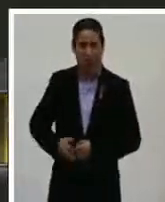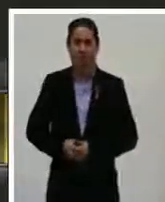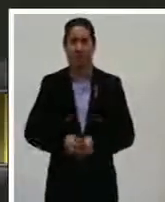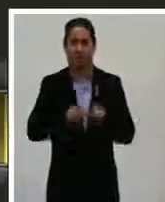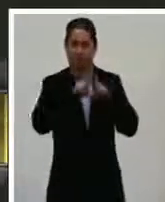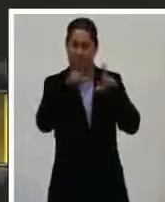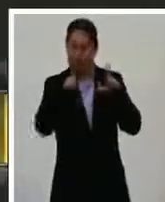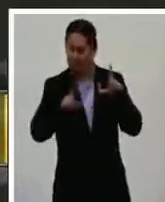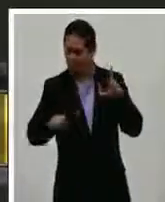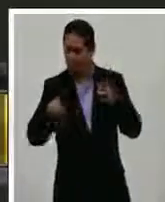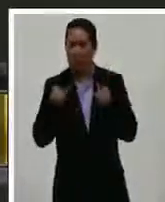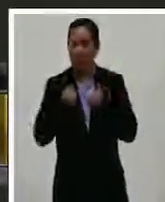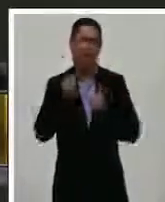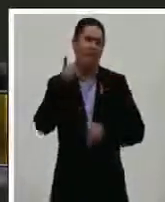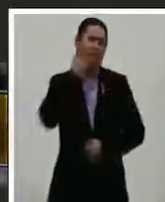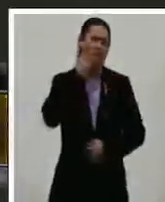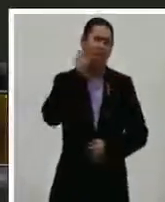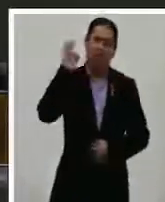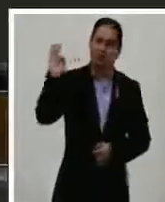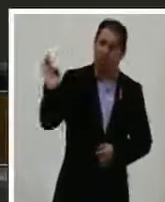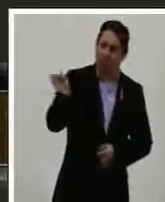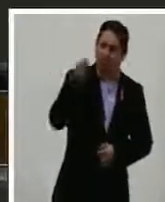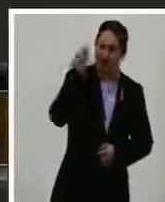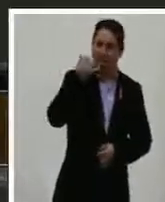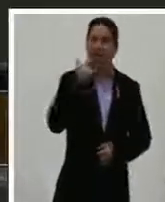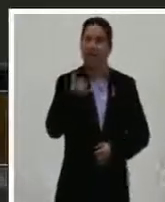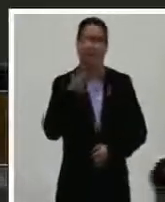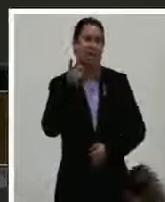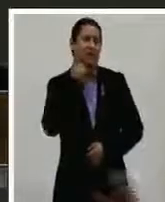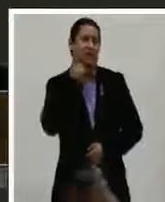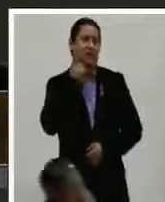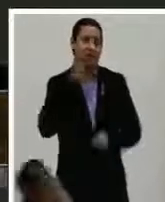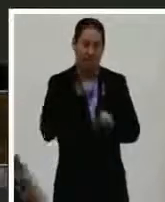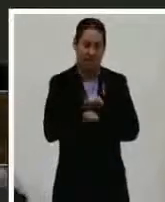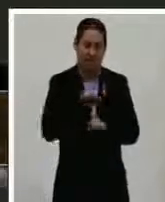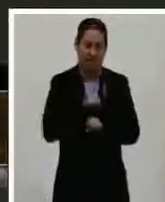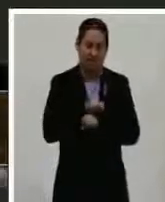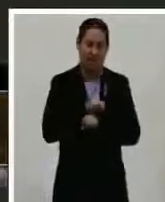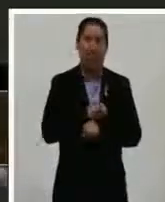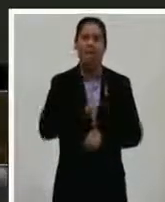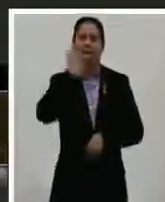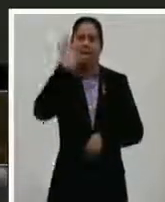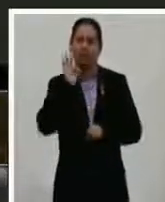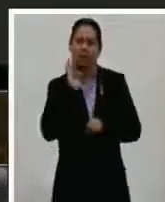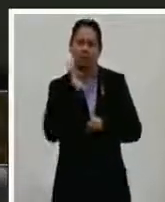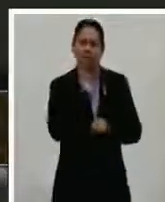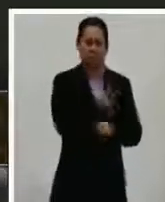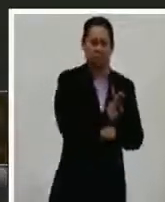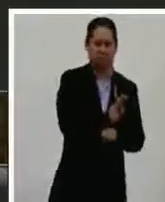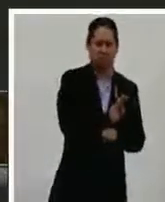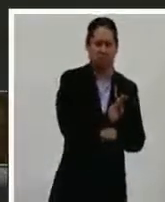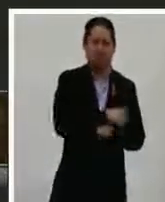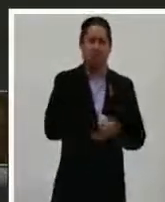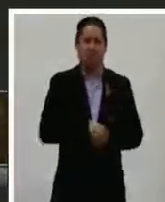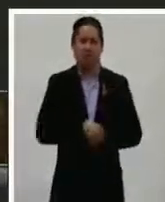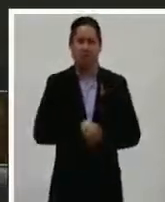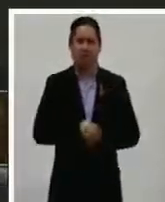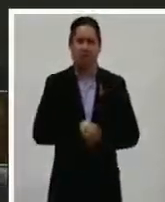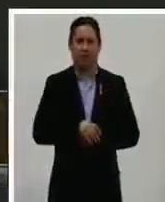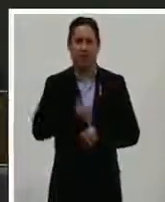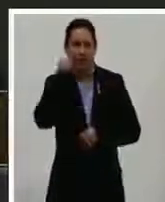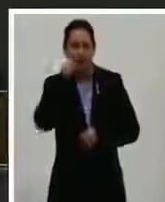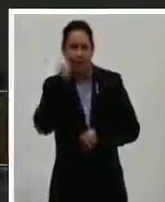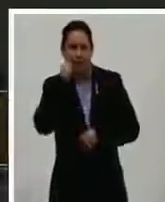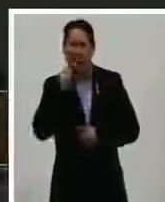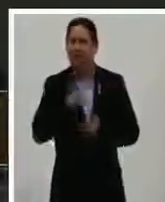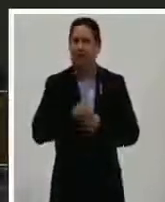como los legisladores federales y locales gozan de sistemas de protección dicho sistema de protección